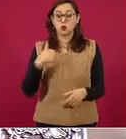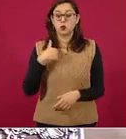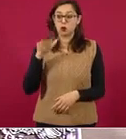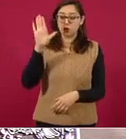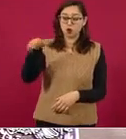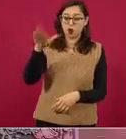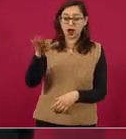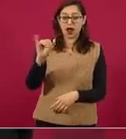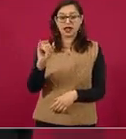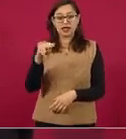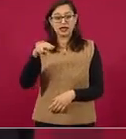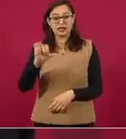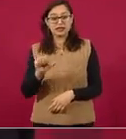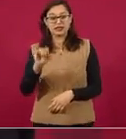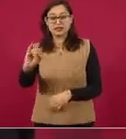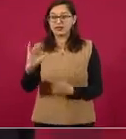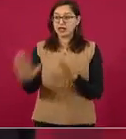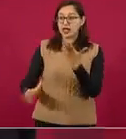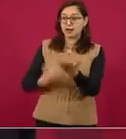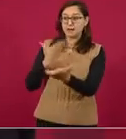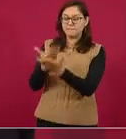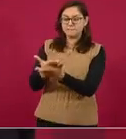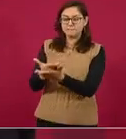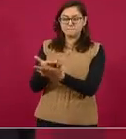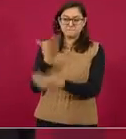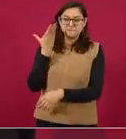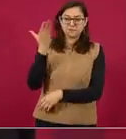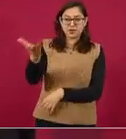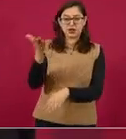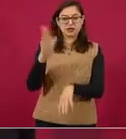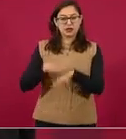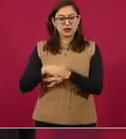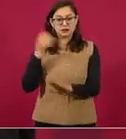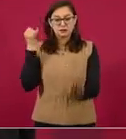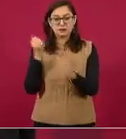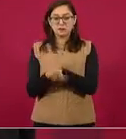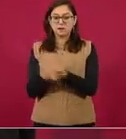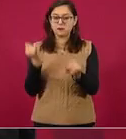solicitud de informe a